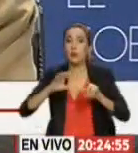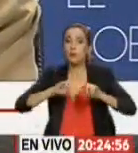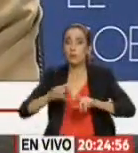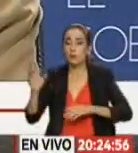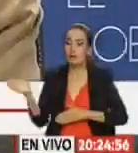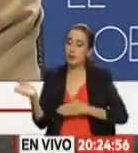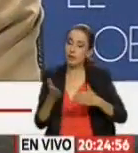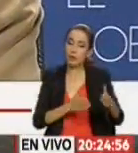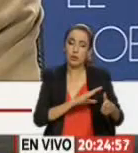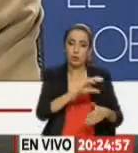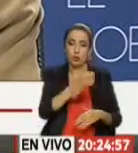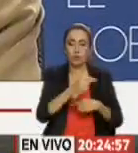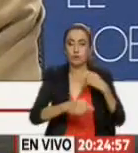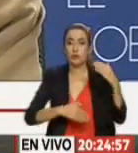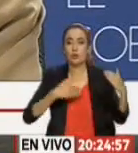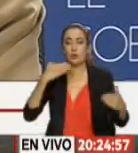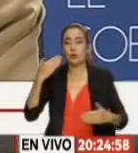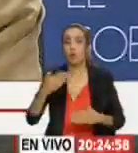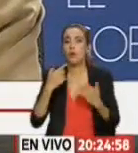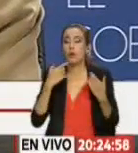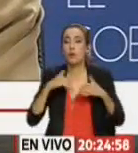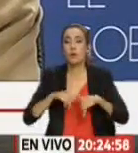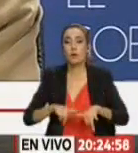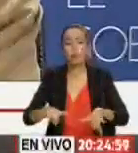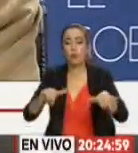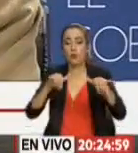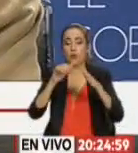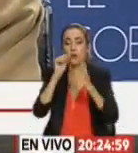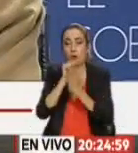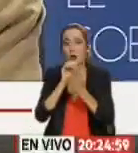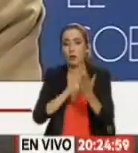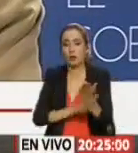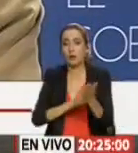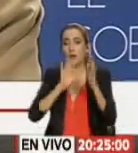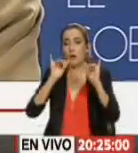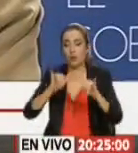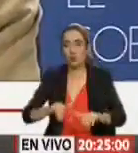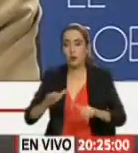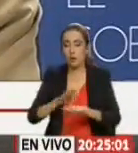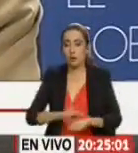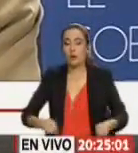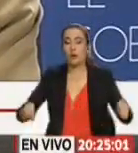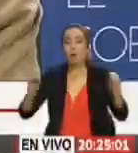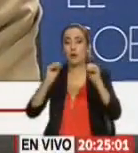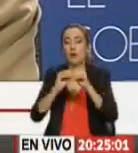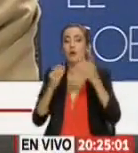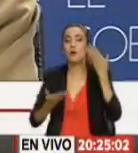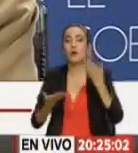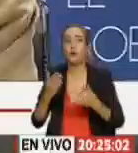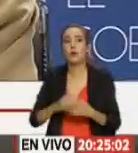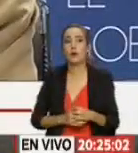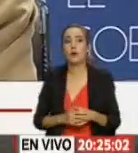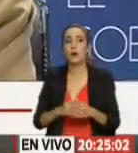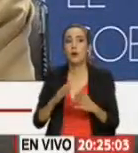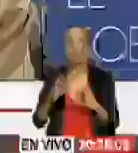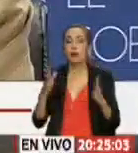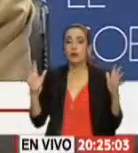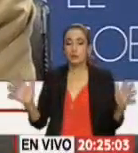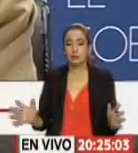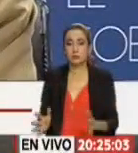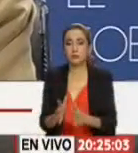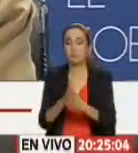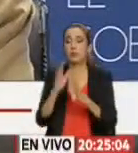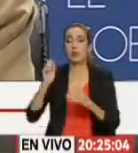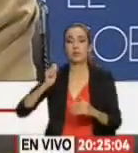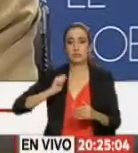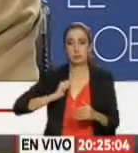otro elemento que hemos planteado y nos hemos comprometido es en dar paso a este incremento salarial